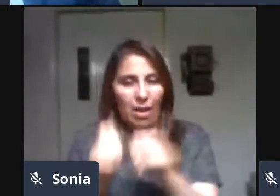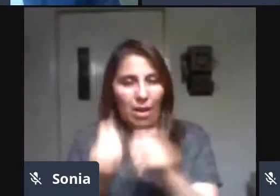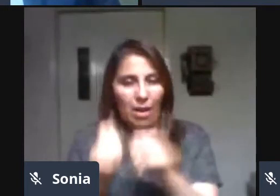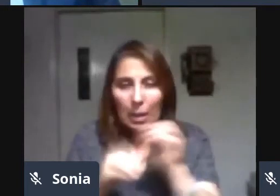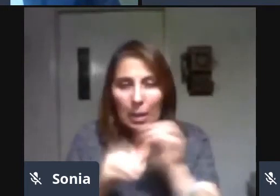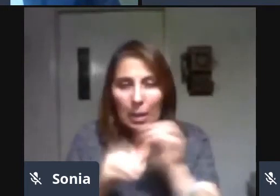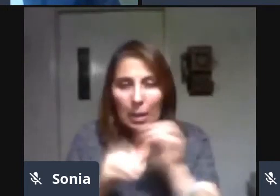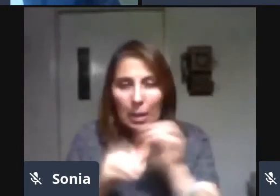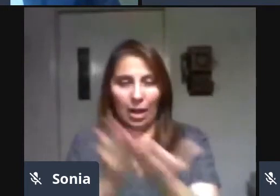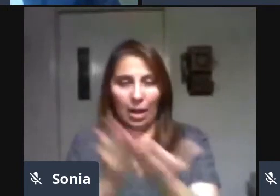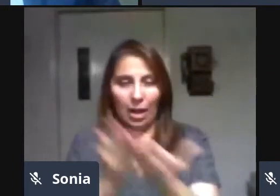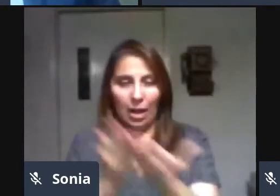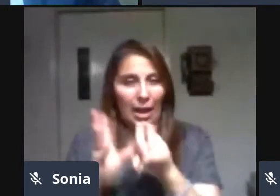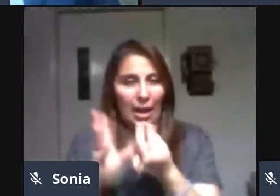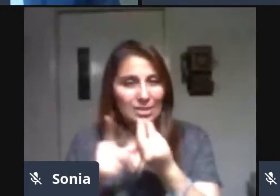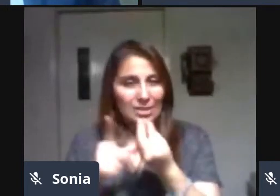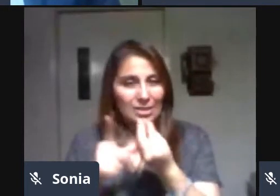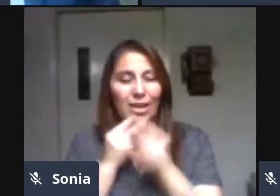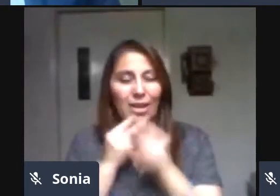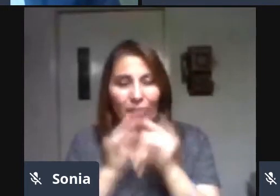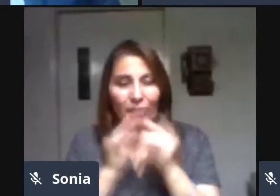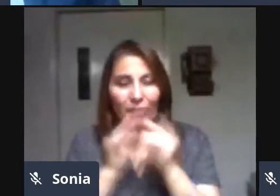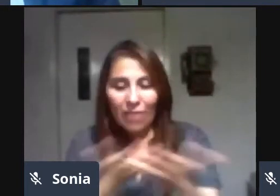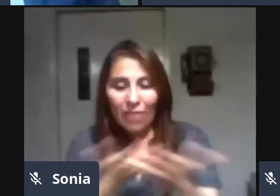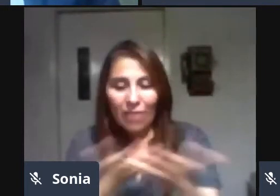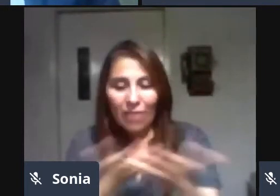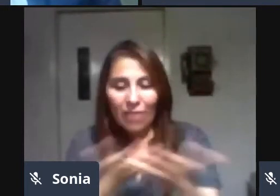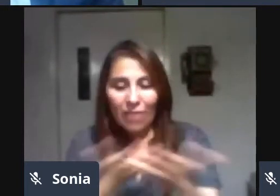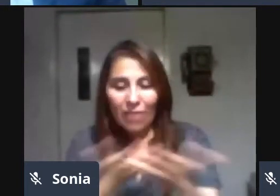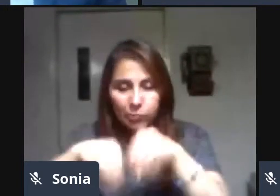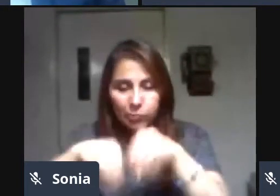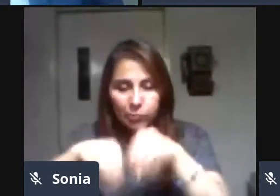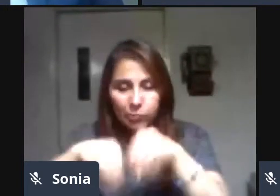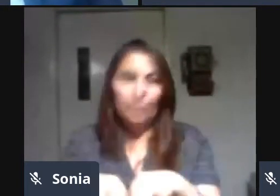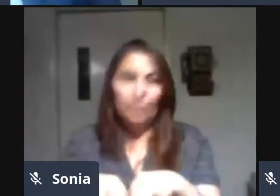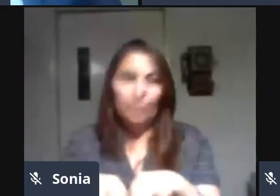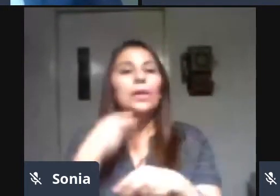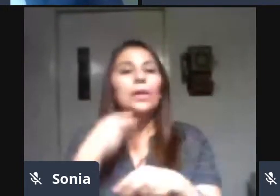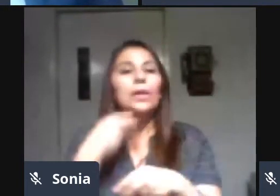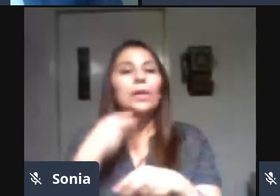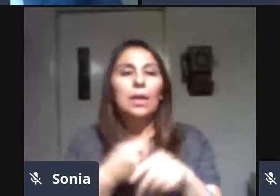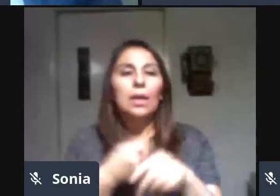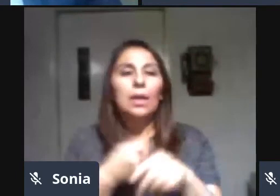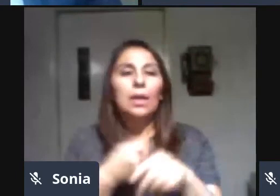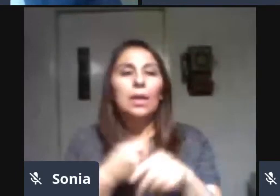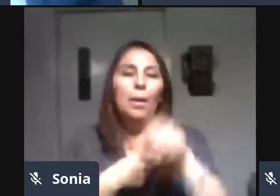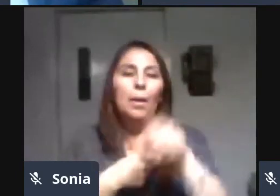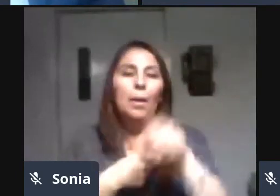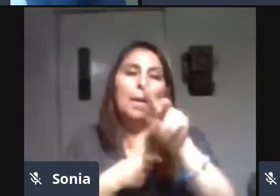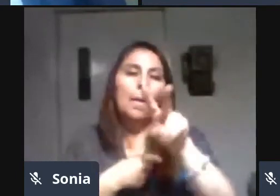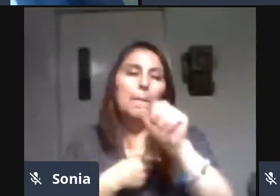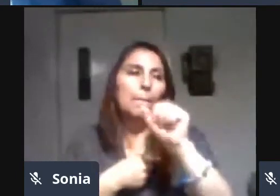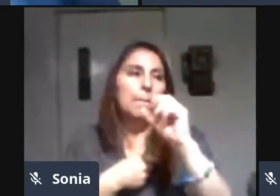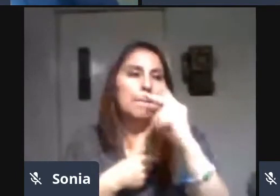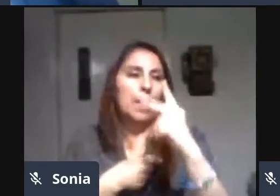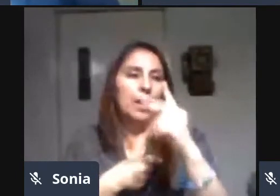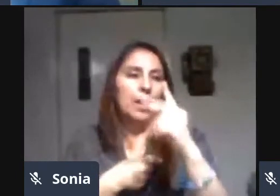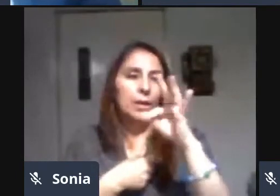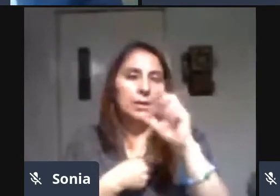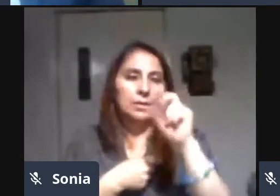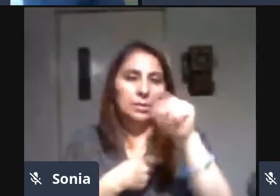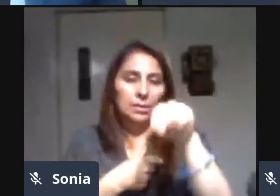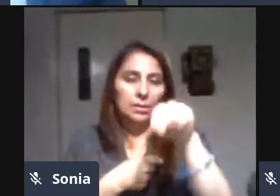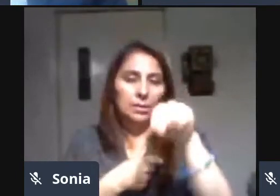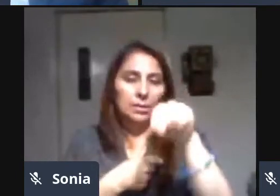como como llamaba a este campo de níjar y back team y de alguna manera el propio escritor también se responde